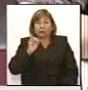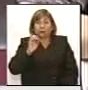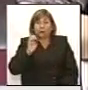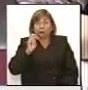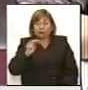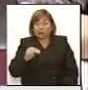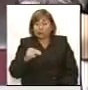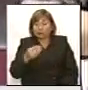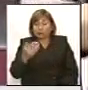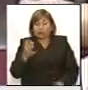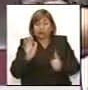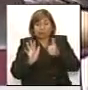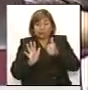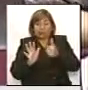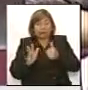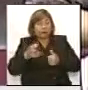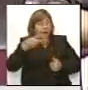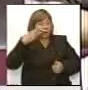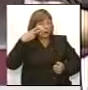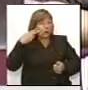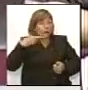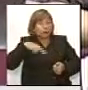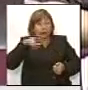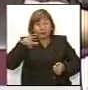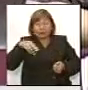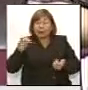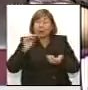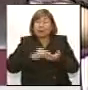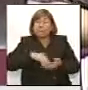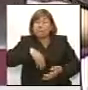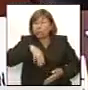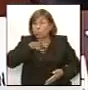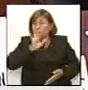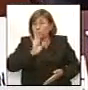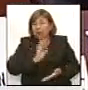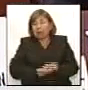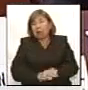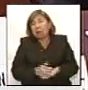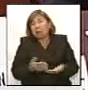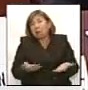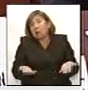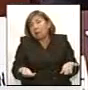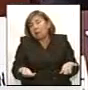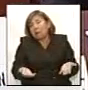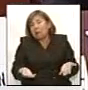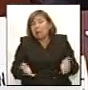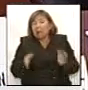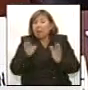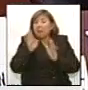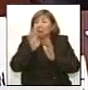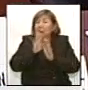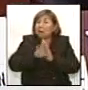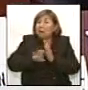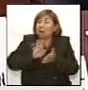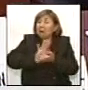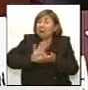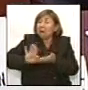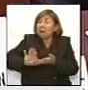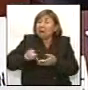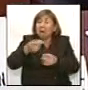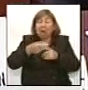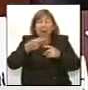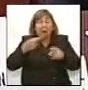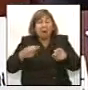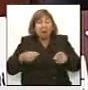son solamente 6 regiones amazónicas y tenemos muchas más, entonces hay un sesgo ya desde